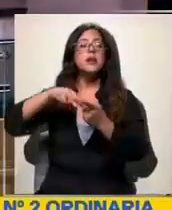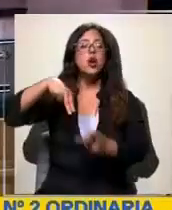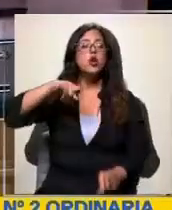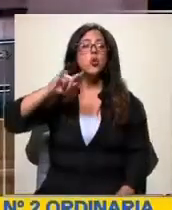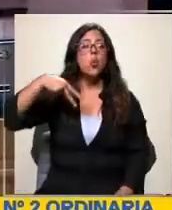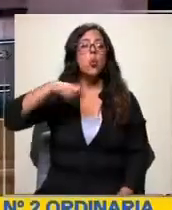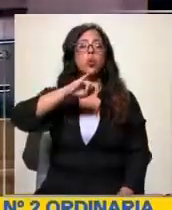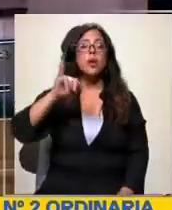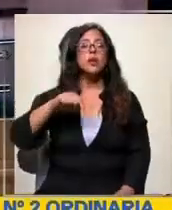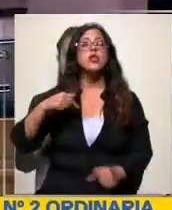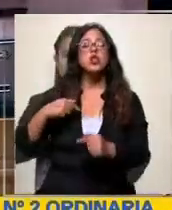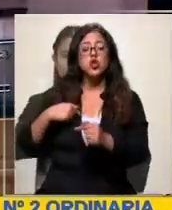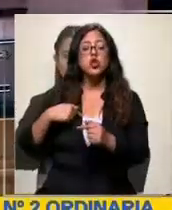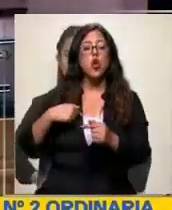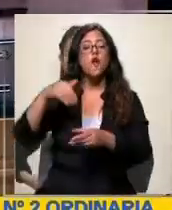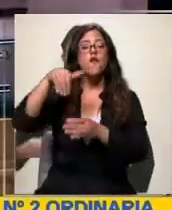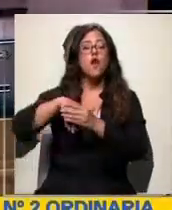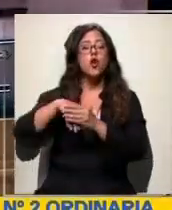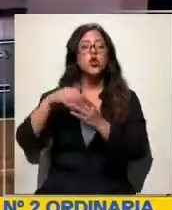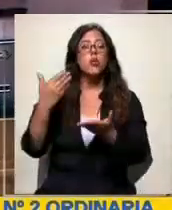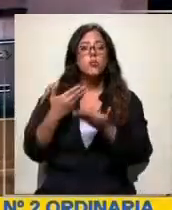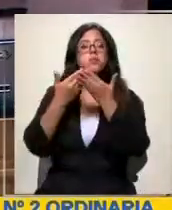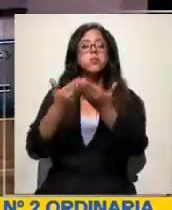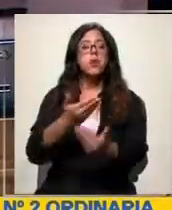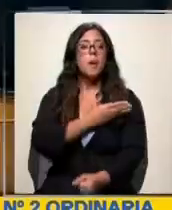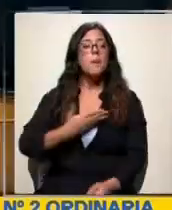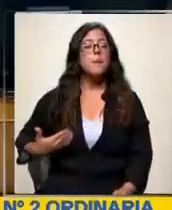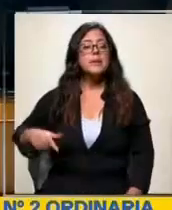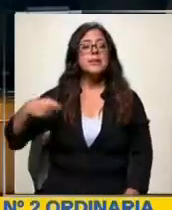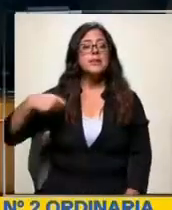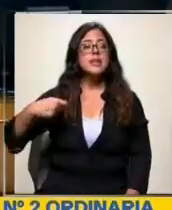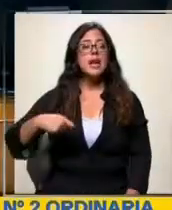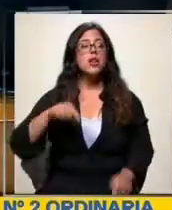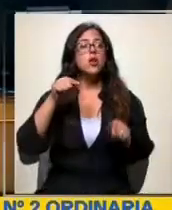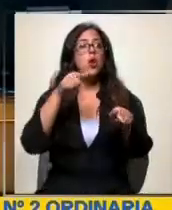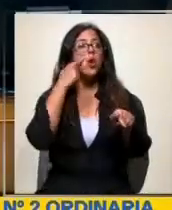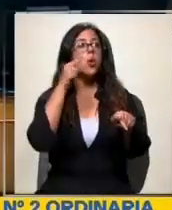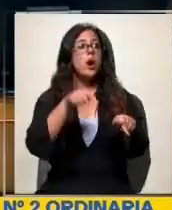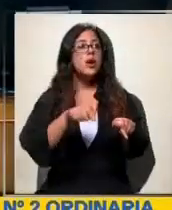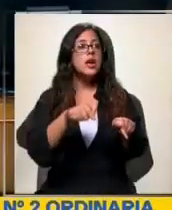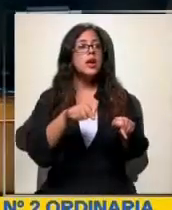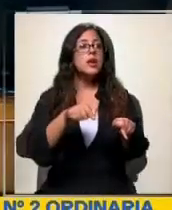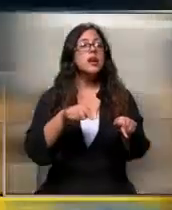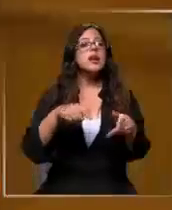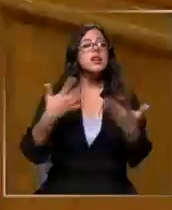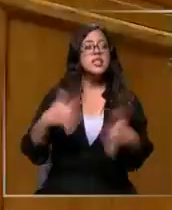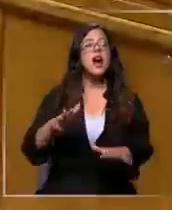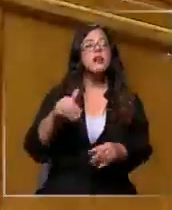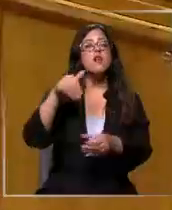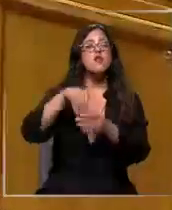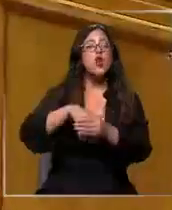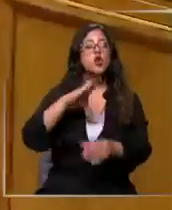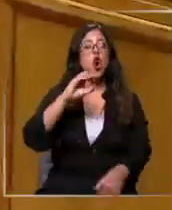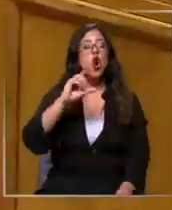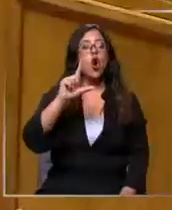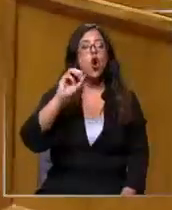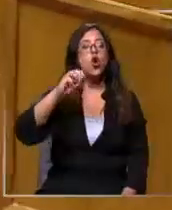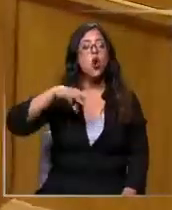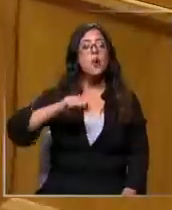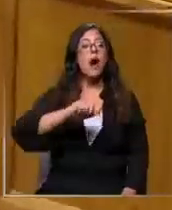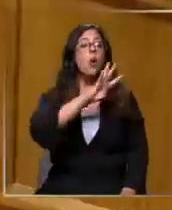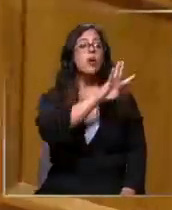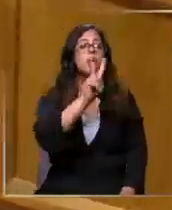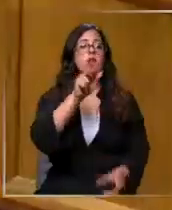favor de la propuesta formulada para presidente del Senado. Se entiende que el voto es a favor del senador Coloma, así que no hay duda. En total fueron